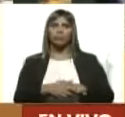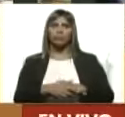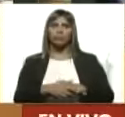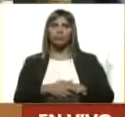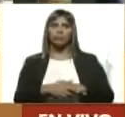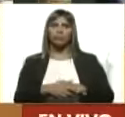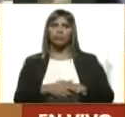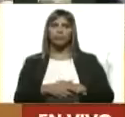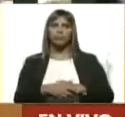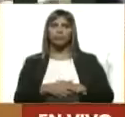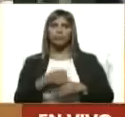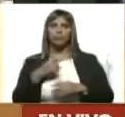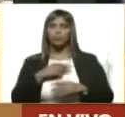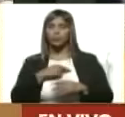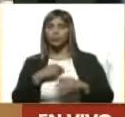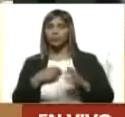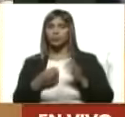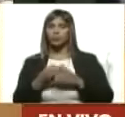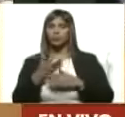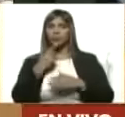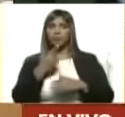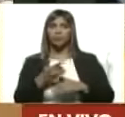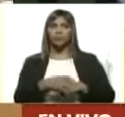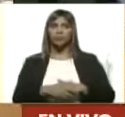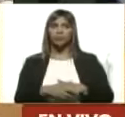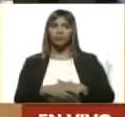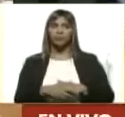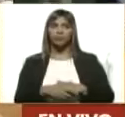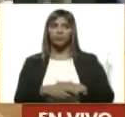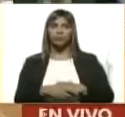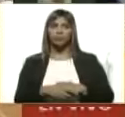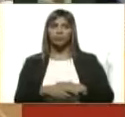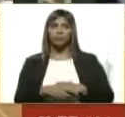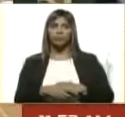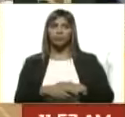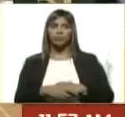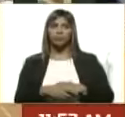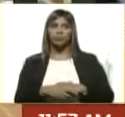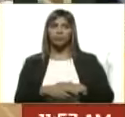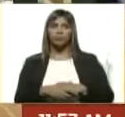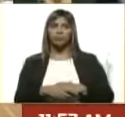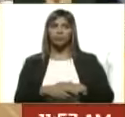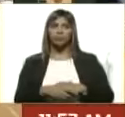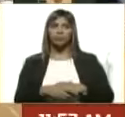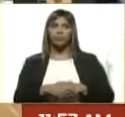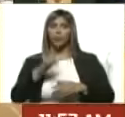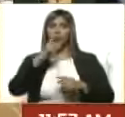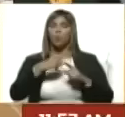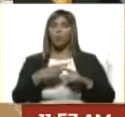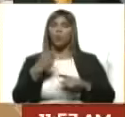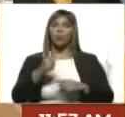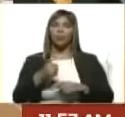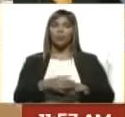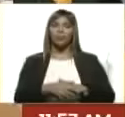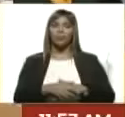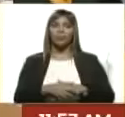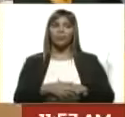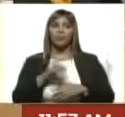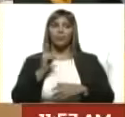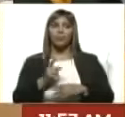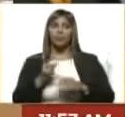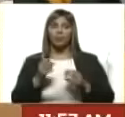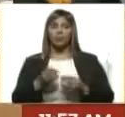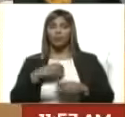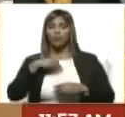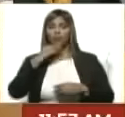Y si sale, nosotros le hemos dicho desde el principio, fíjense, desde el principio dijimos que el 1 por 10, este 1 por 10 debe estar